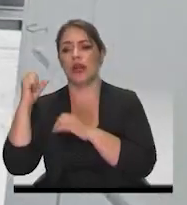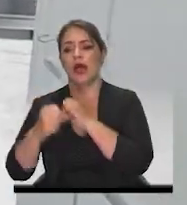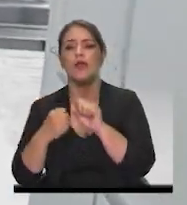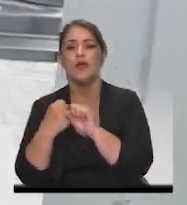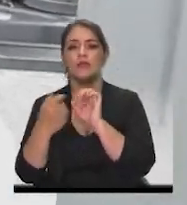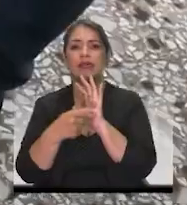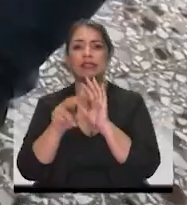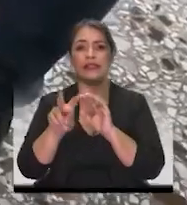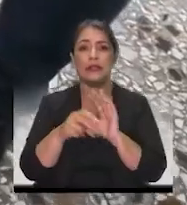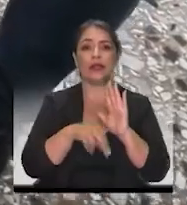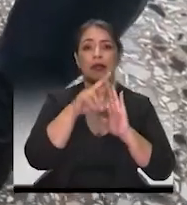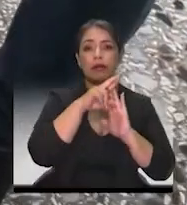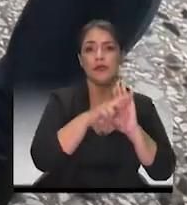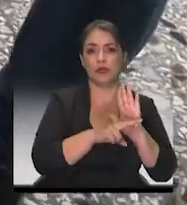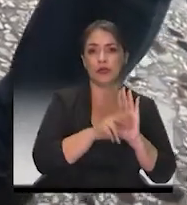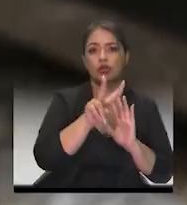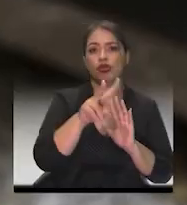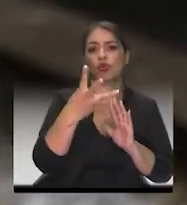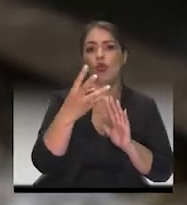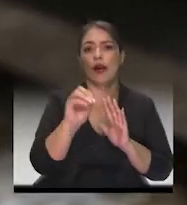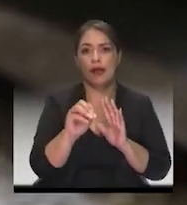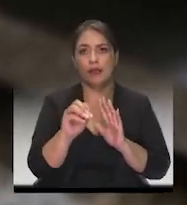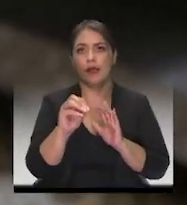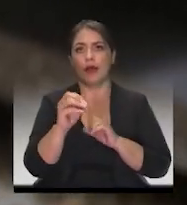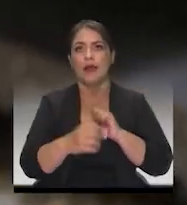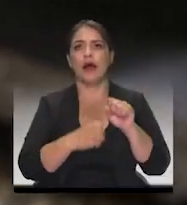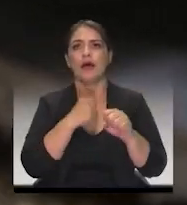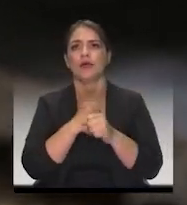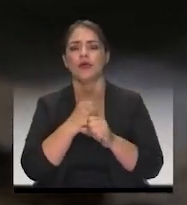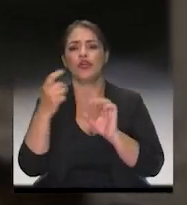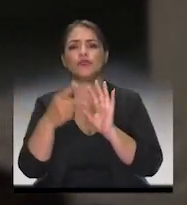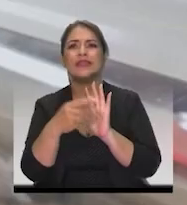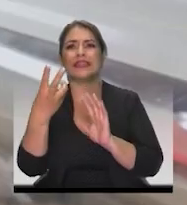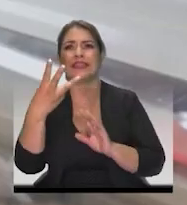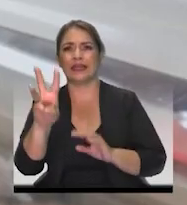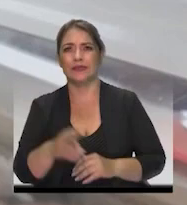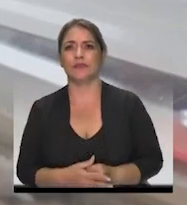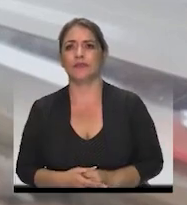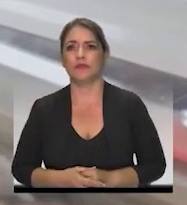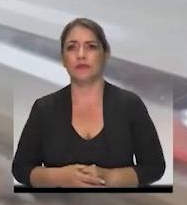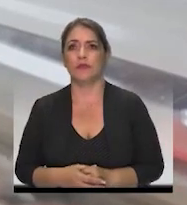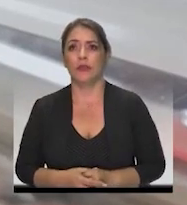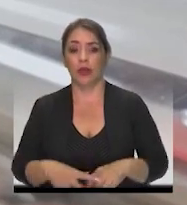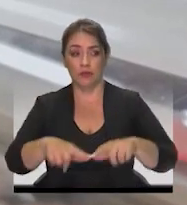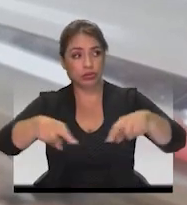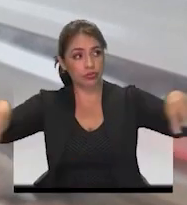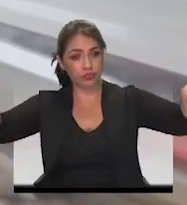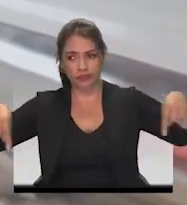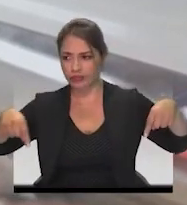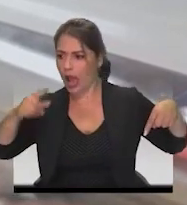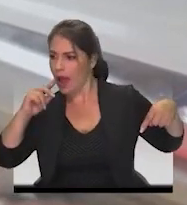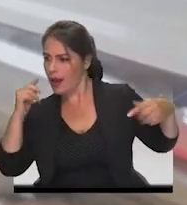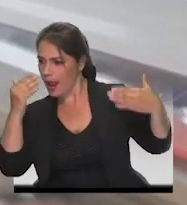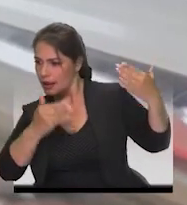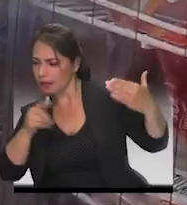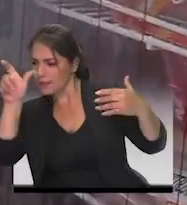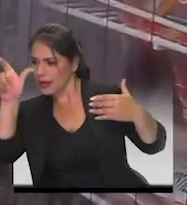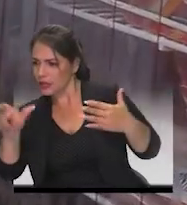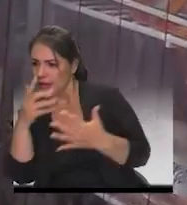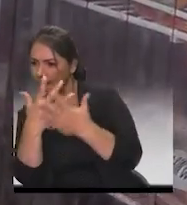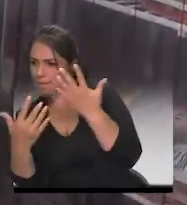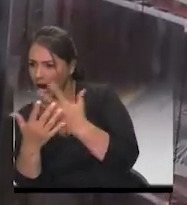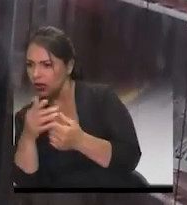la resolución 240 del año 2003. Se revisan las condiciones locativas, el personal manipulador,